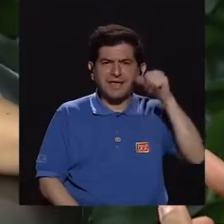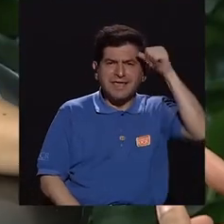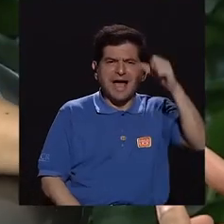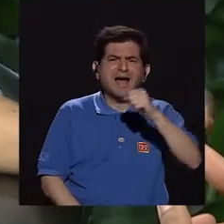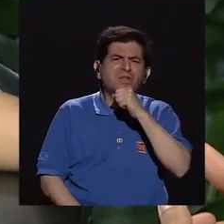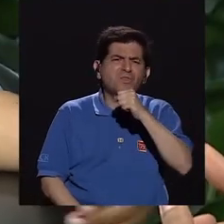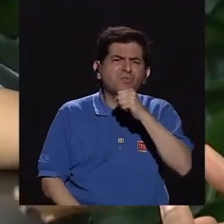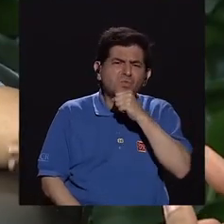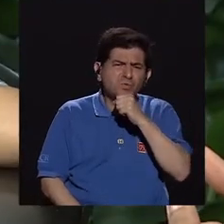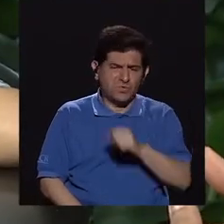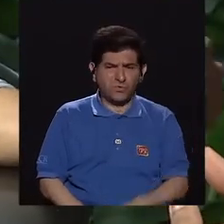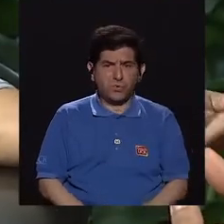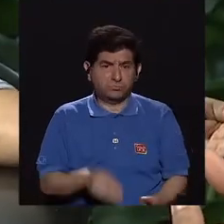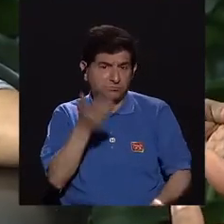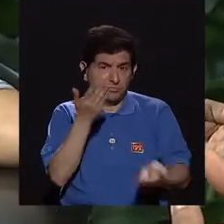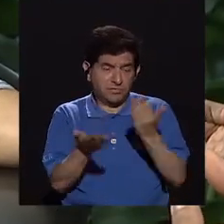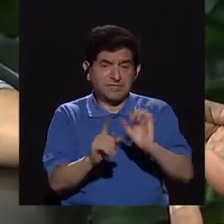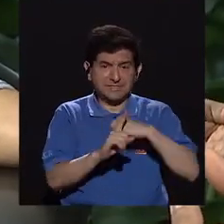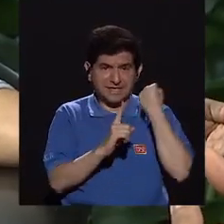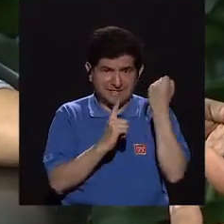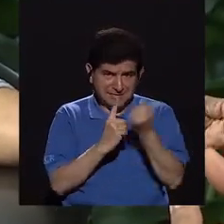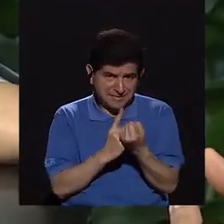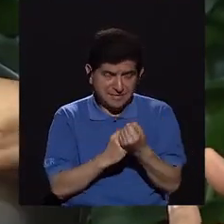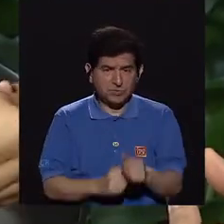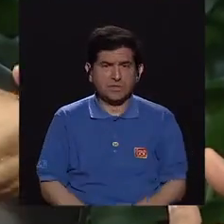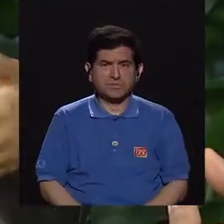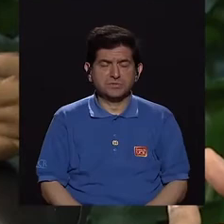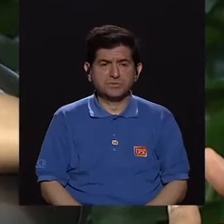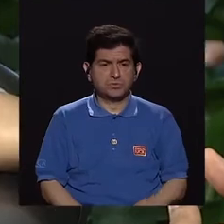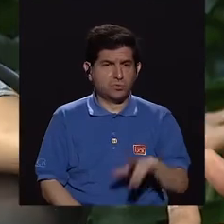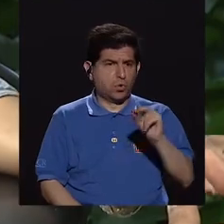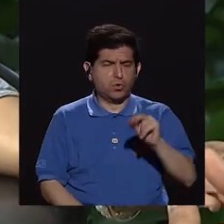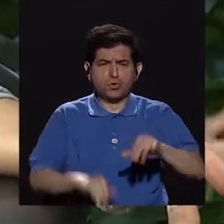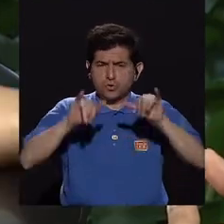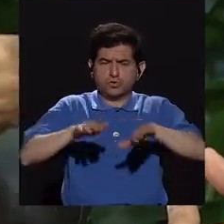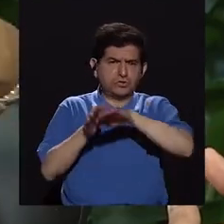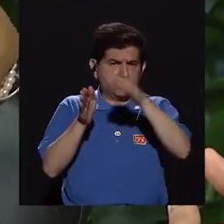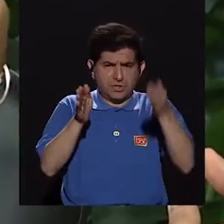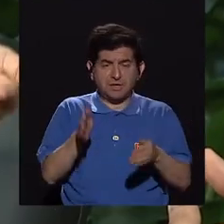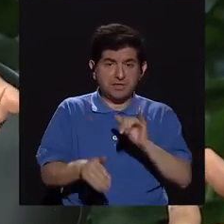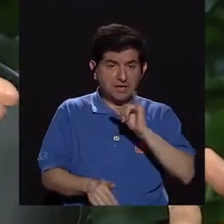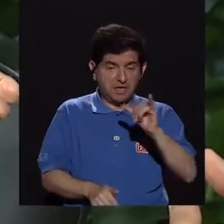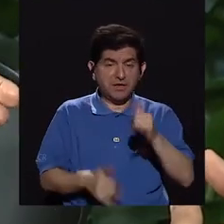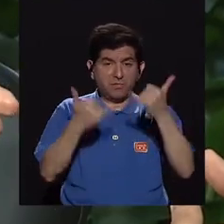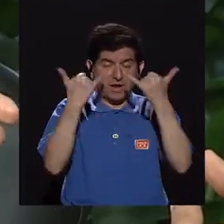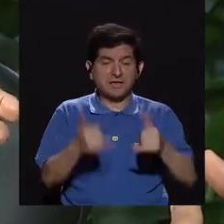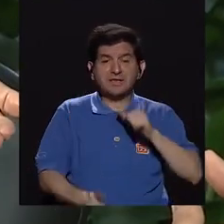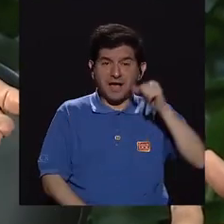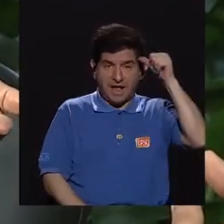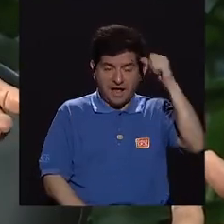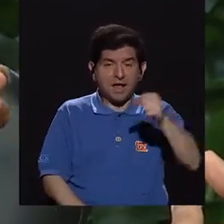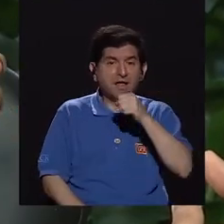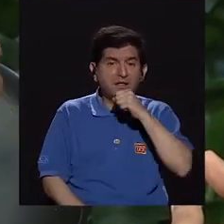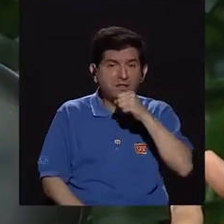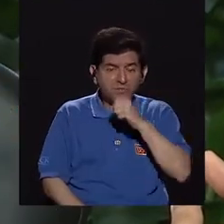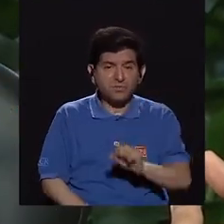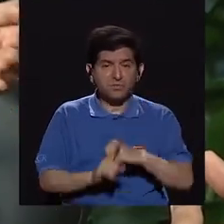adulto mayor, un adulto mayor, digamos, en una condición de que, no, por ejemplo, no está encamado, porque entiendo que también si ya el adulto mayor